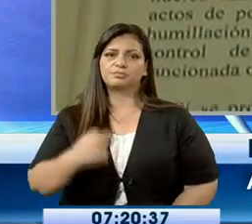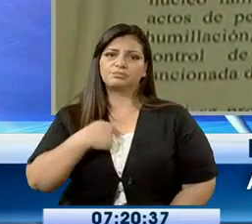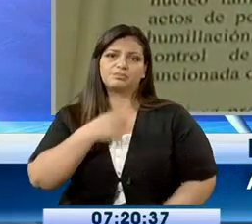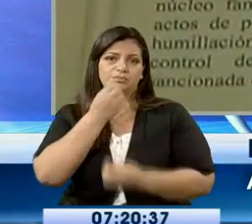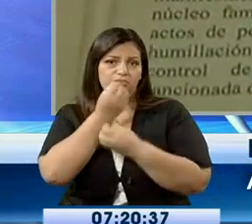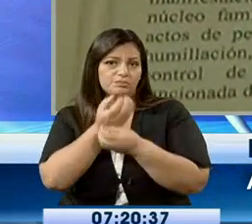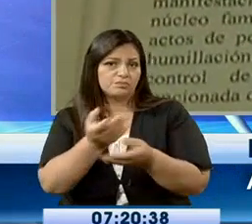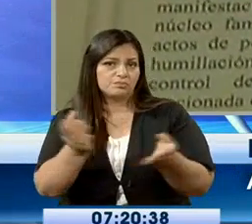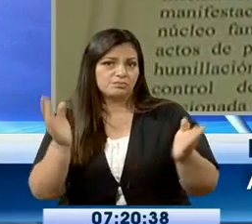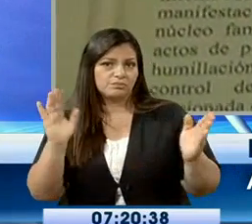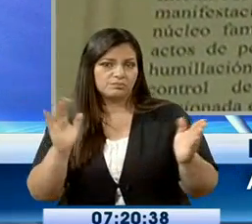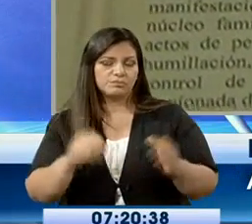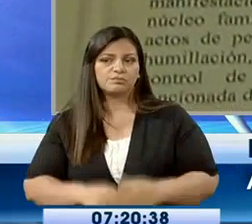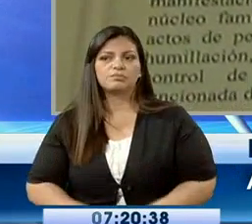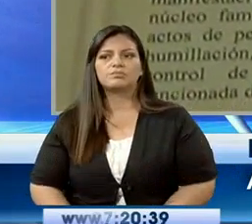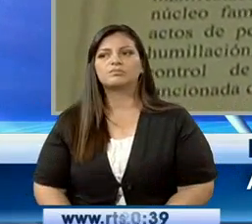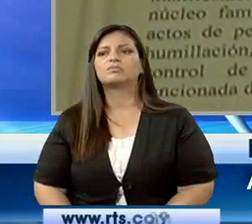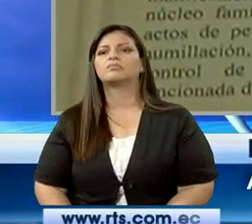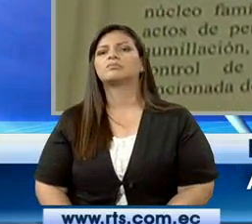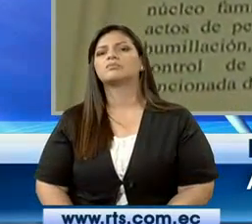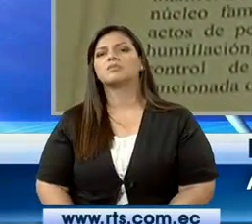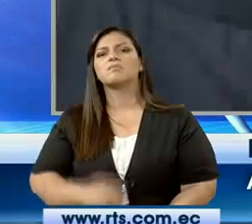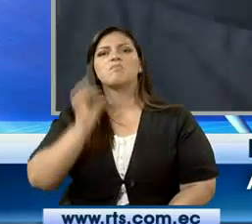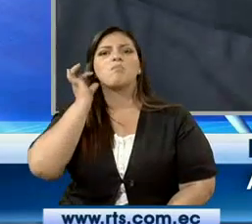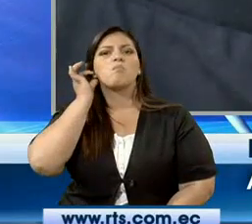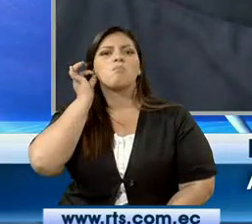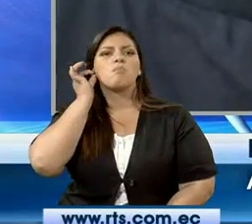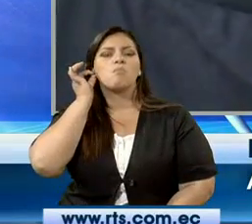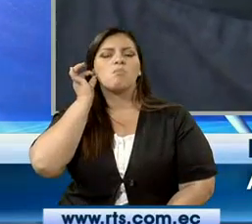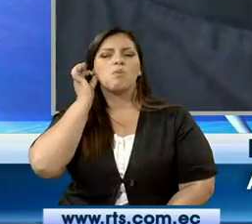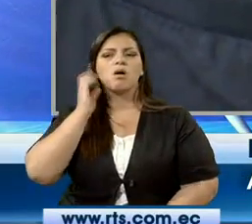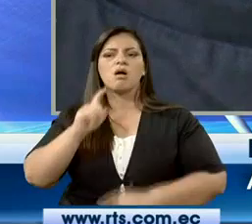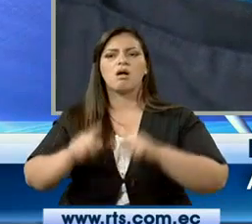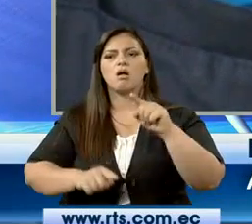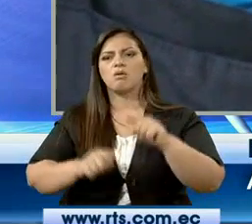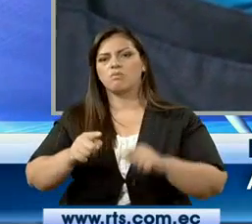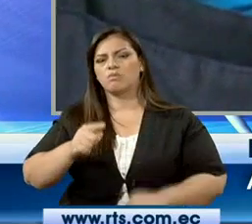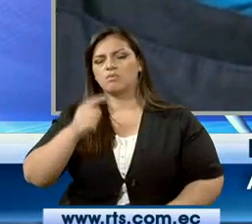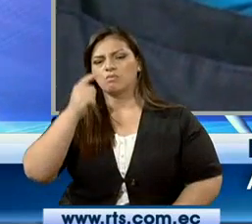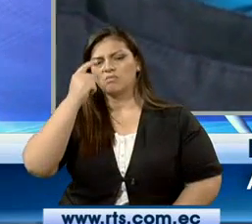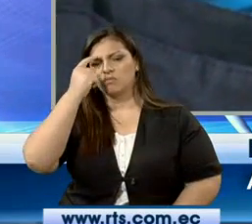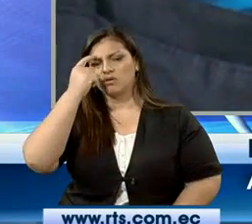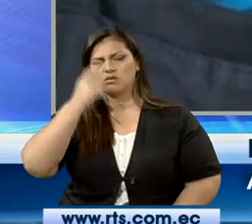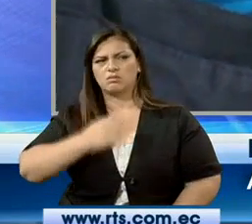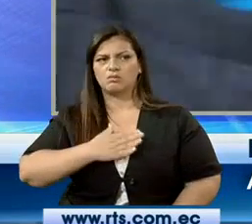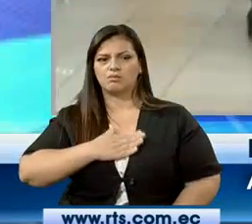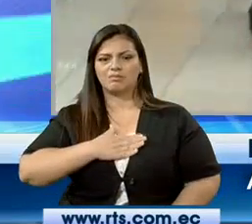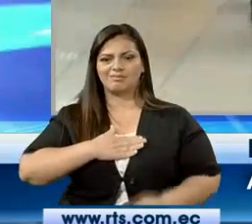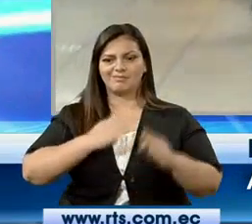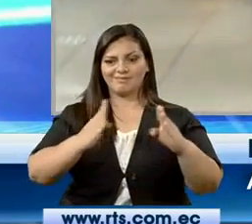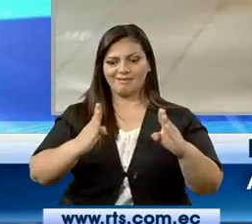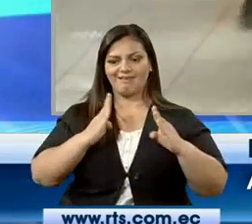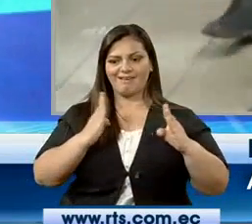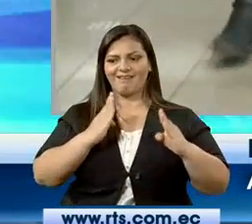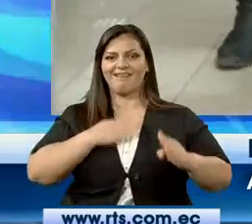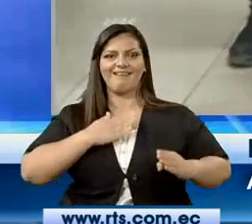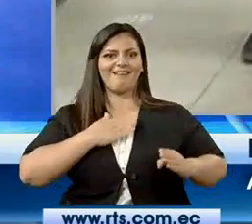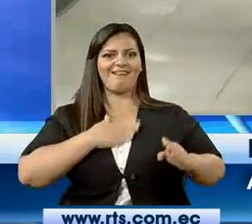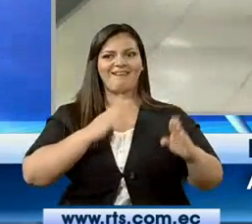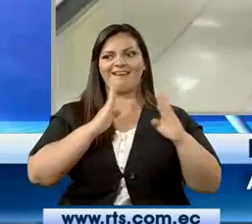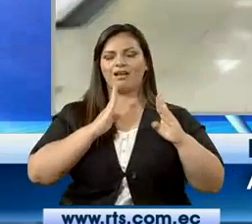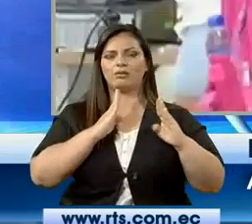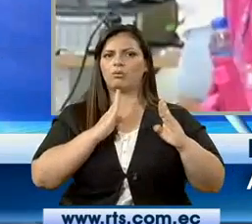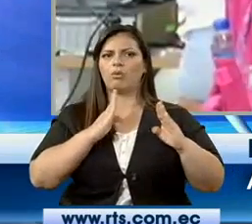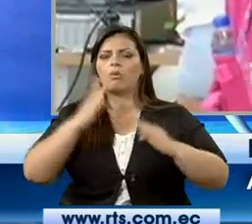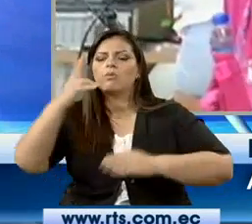por su misma condición naturaleza. Y naturaleza de madre, lo primero que tiene que cuidar es a su cría. Lo hacen las bestias, los animales más